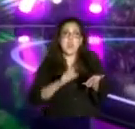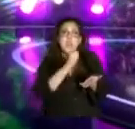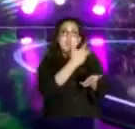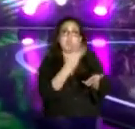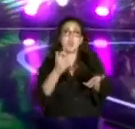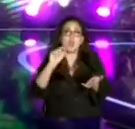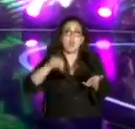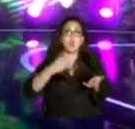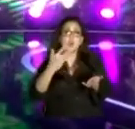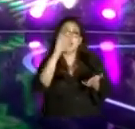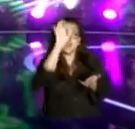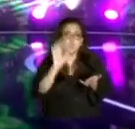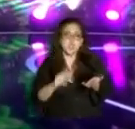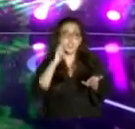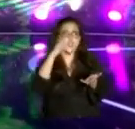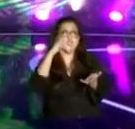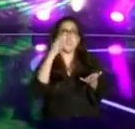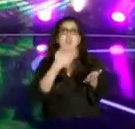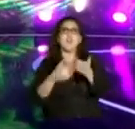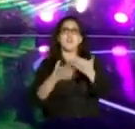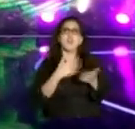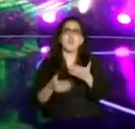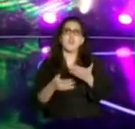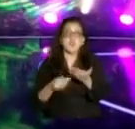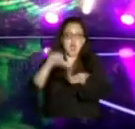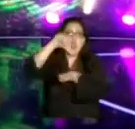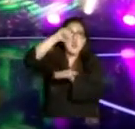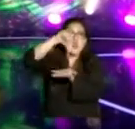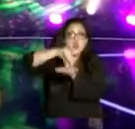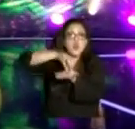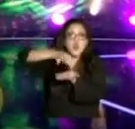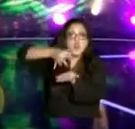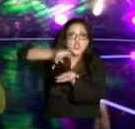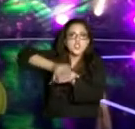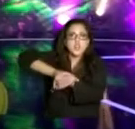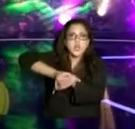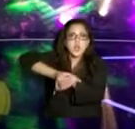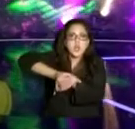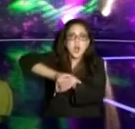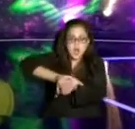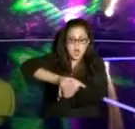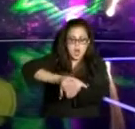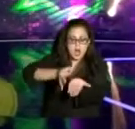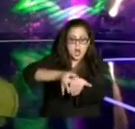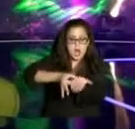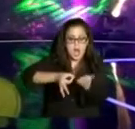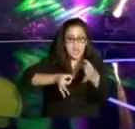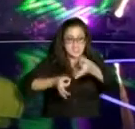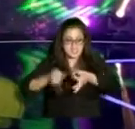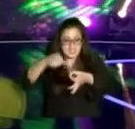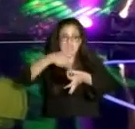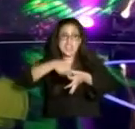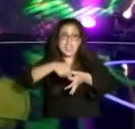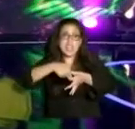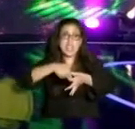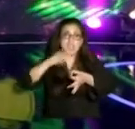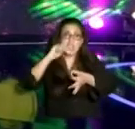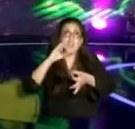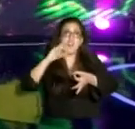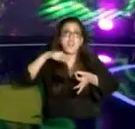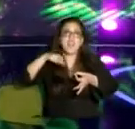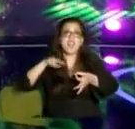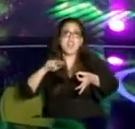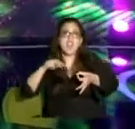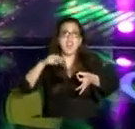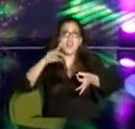tenemos en el núcleo de nuestras células. Y si ustedes se fijan, en el núcleo de nuestras células está casi todo el DNA